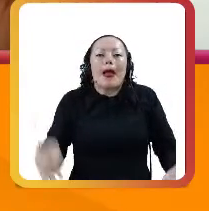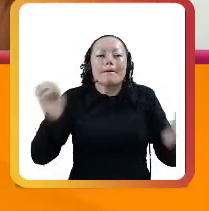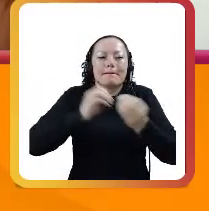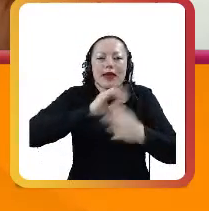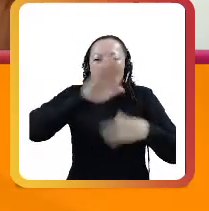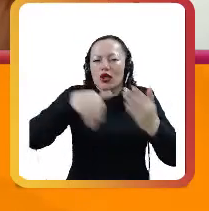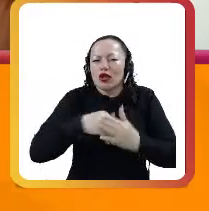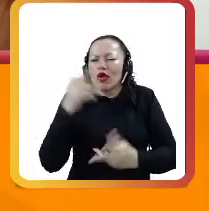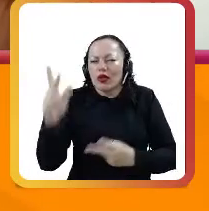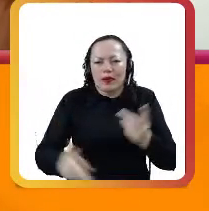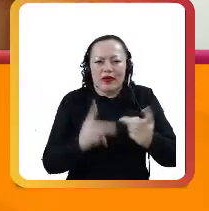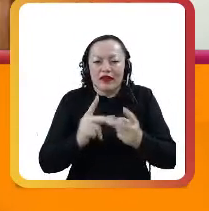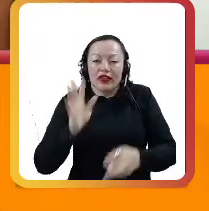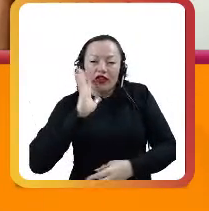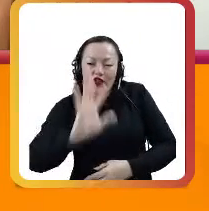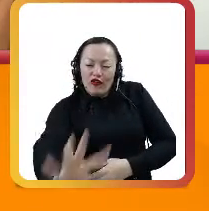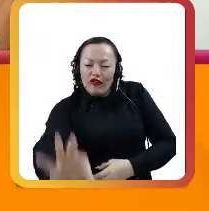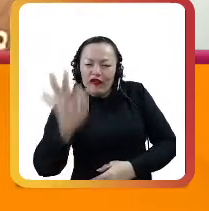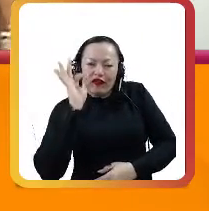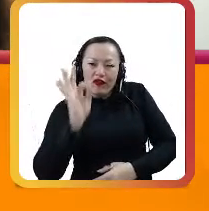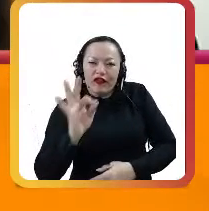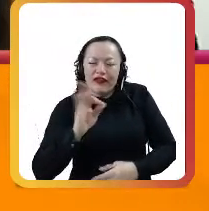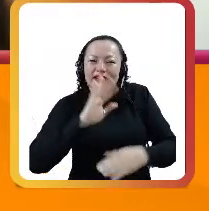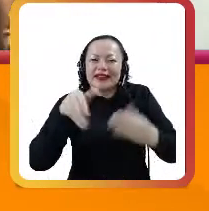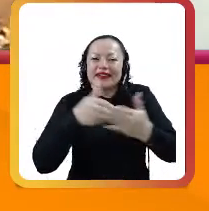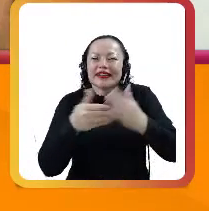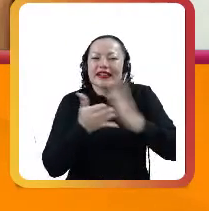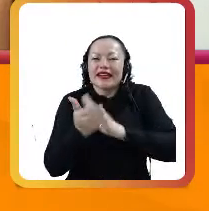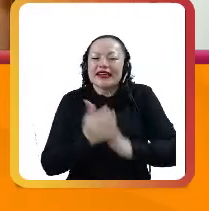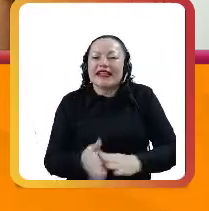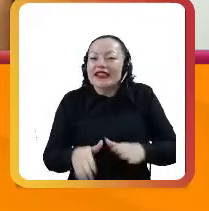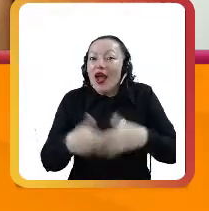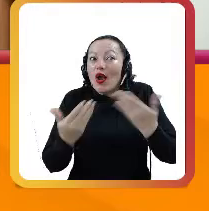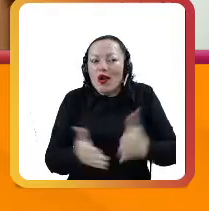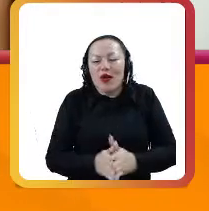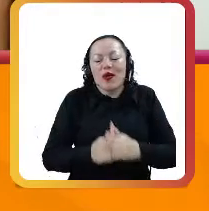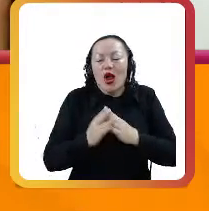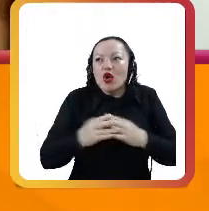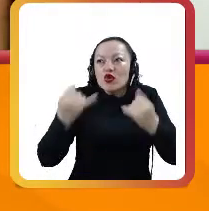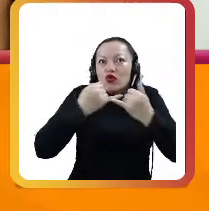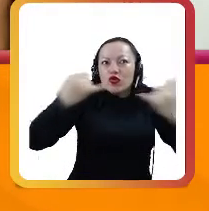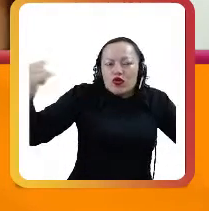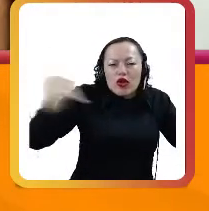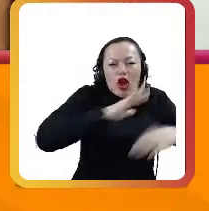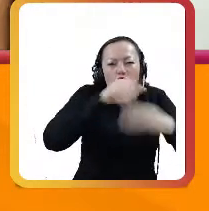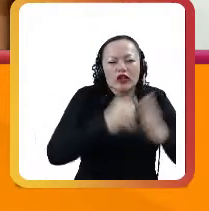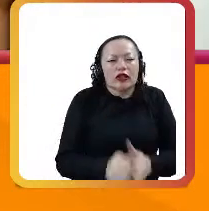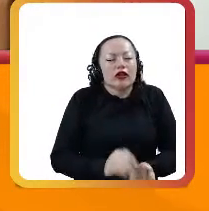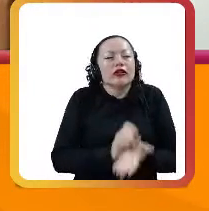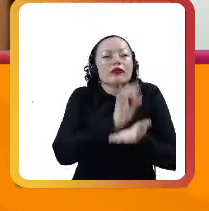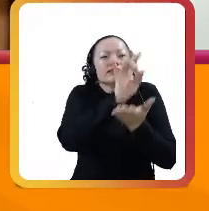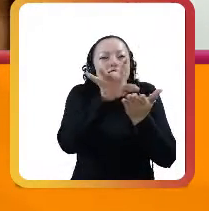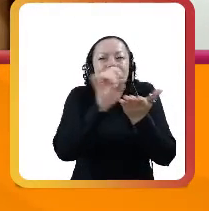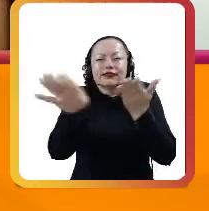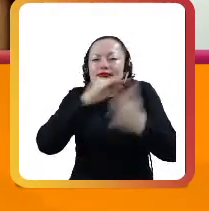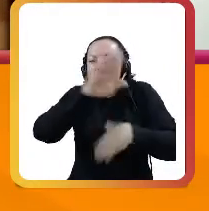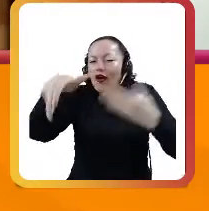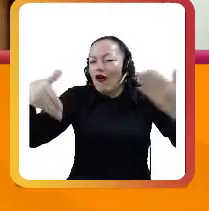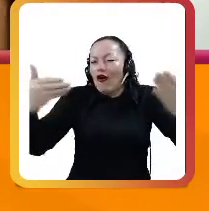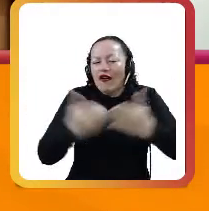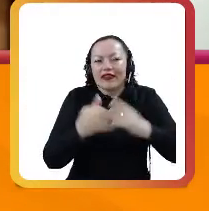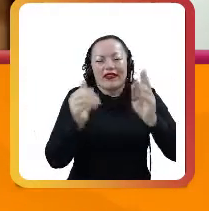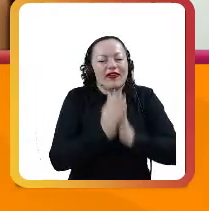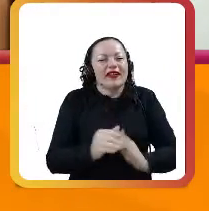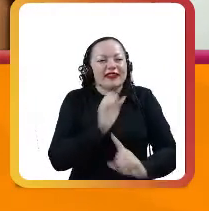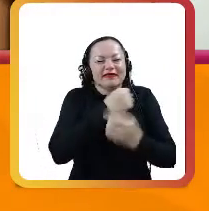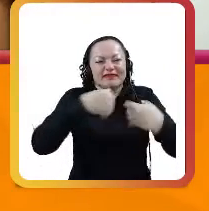salga perfectamente bien y pues así podamos disfrutar de nuestra señal en todas las plataformas digitales. Un abrazo para todos los que a esta